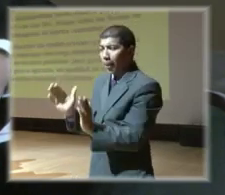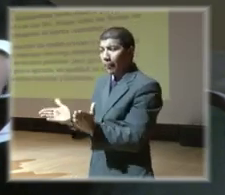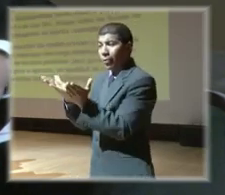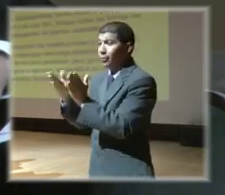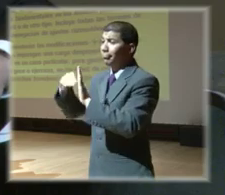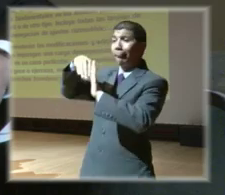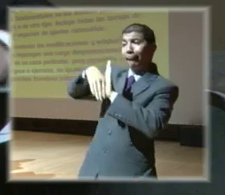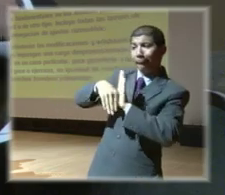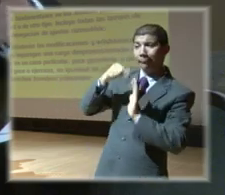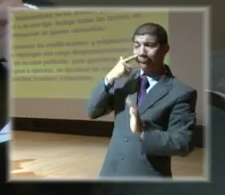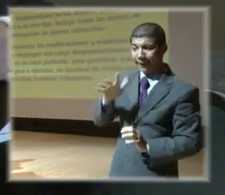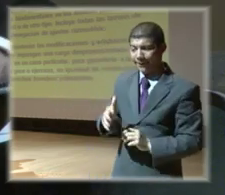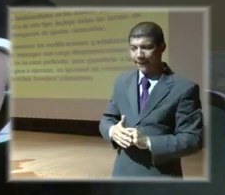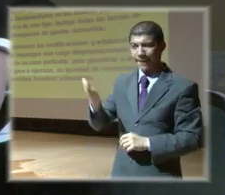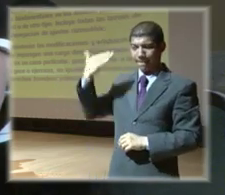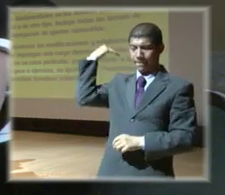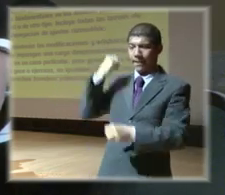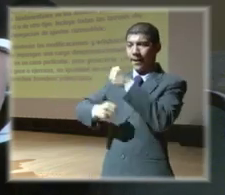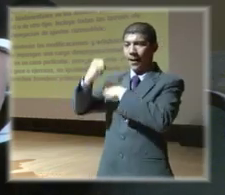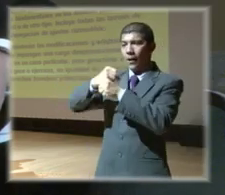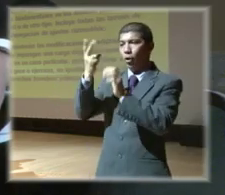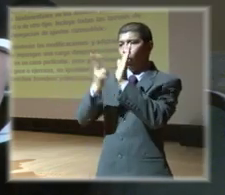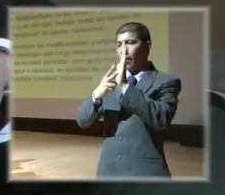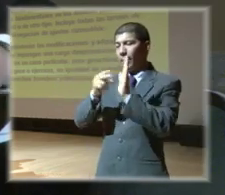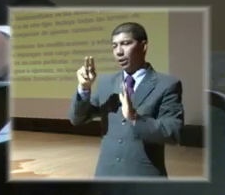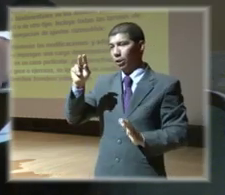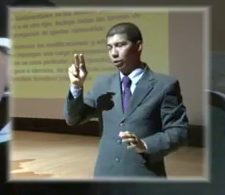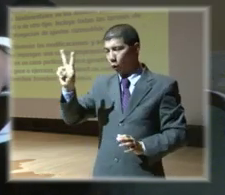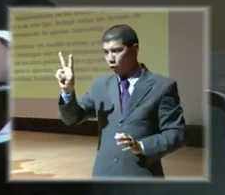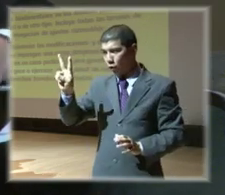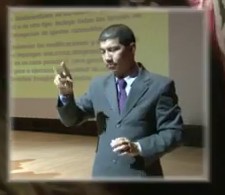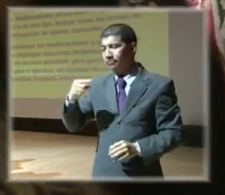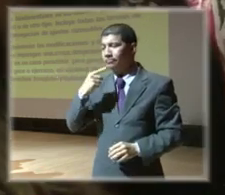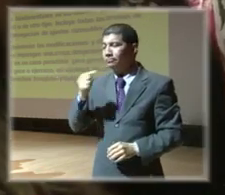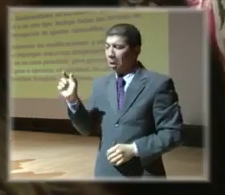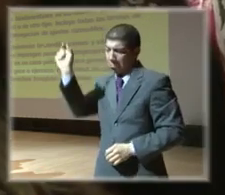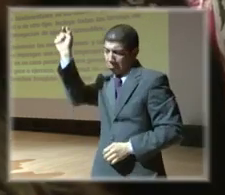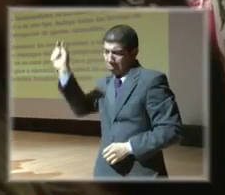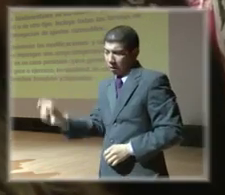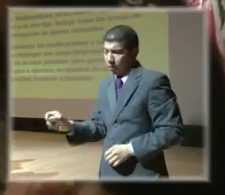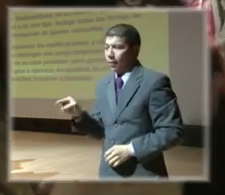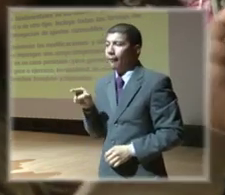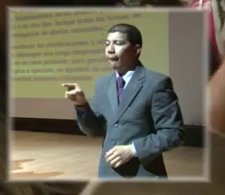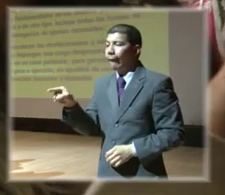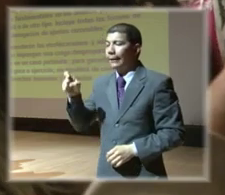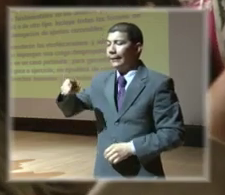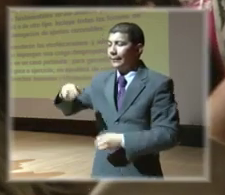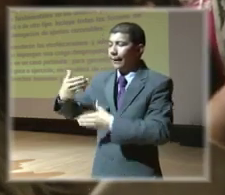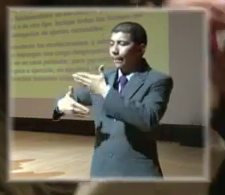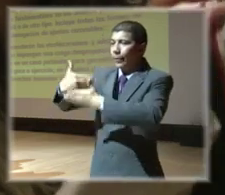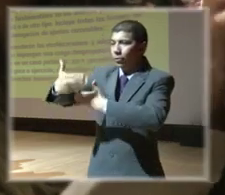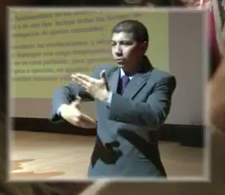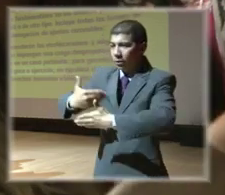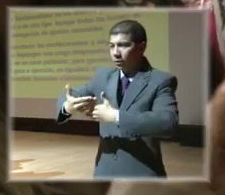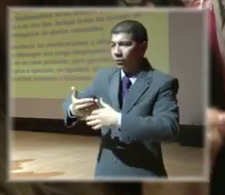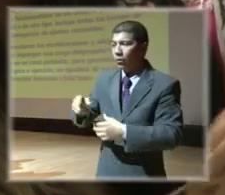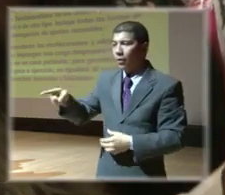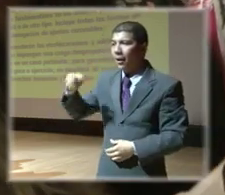Corte decía que no era posible en un caso en el cual una persona solicitaba que se le hiciera este procedimiento quirúrgico a su